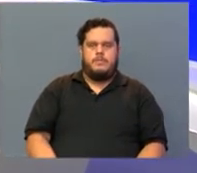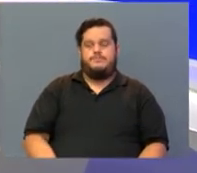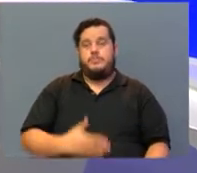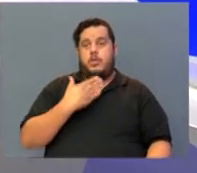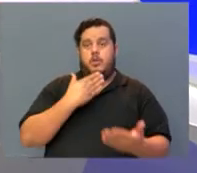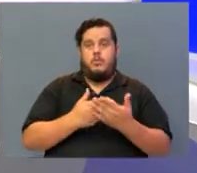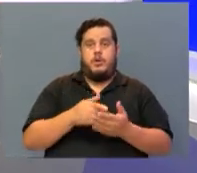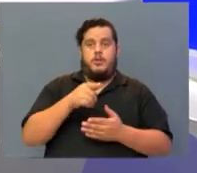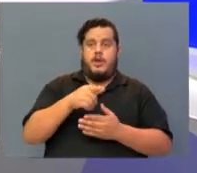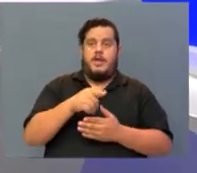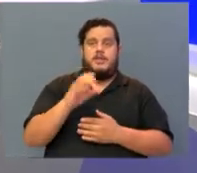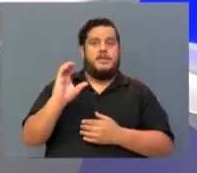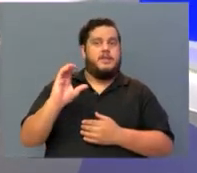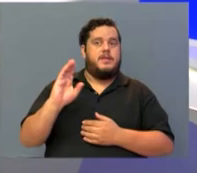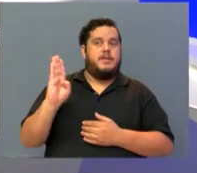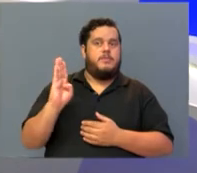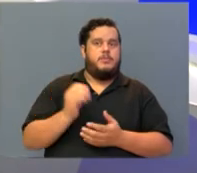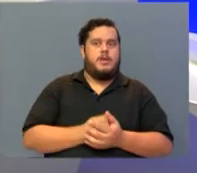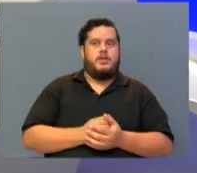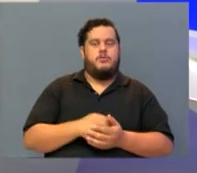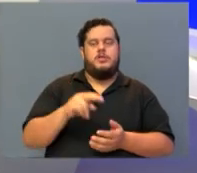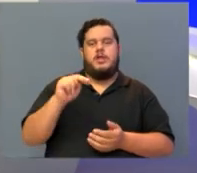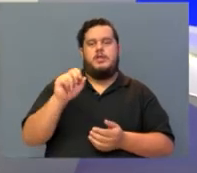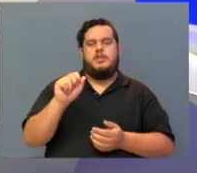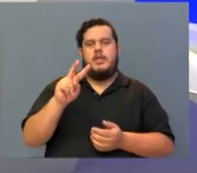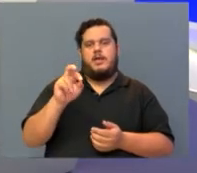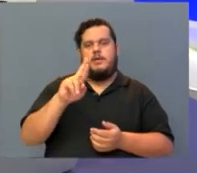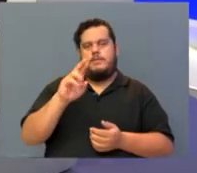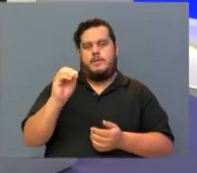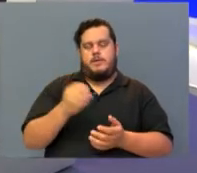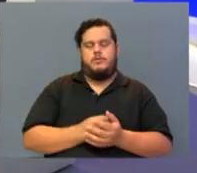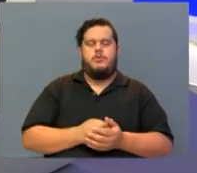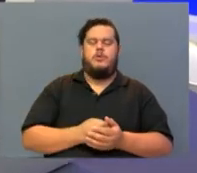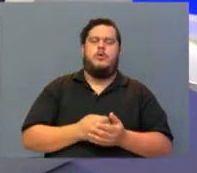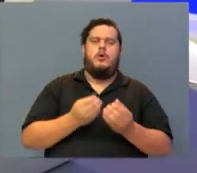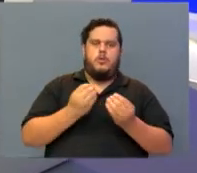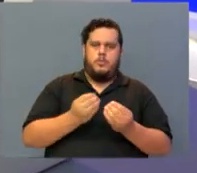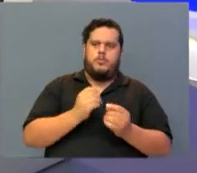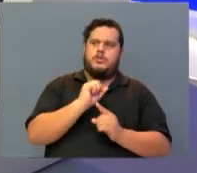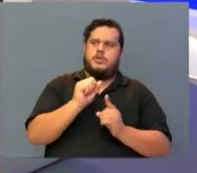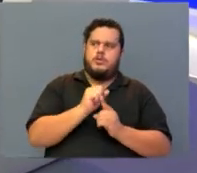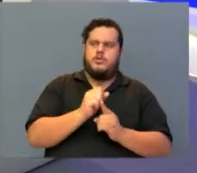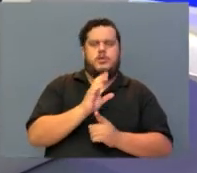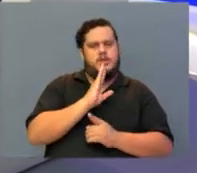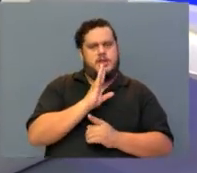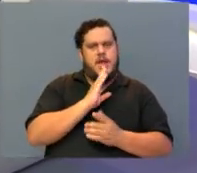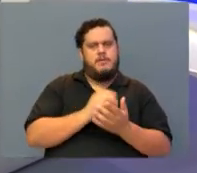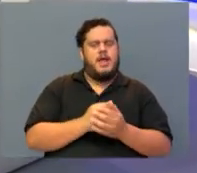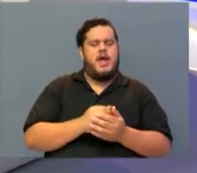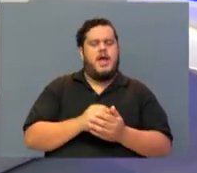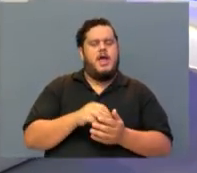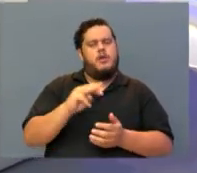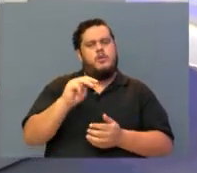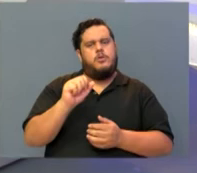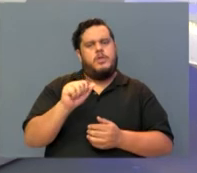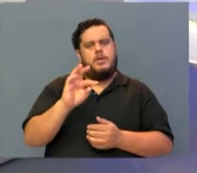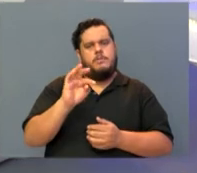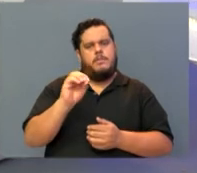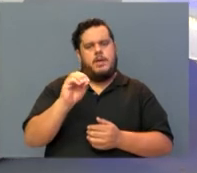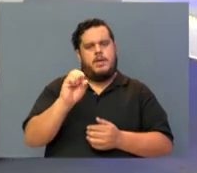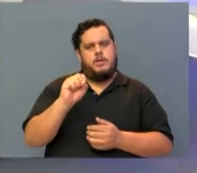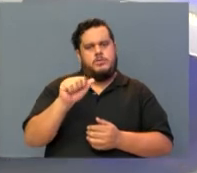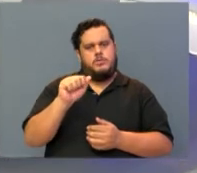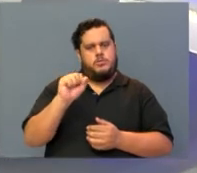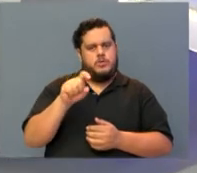Bueno, ese es Cristian Bolaños Navarro. Varios elementos que aborda. Lo de Matosas, él